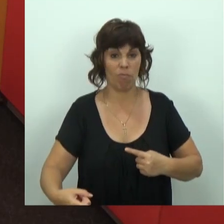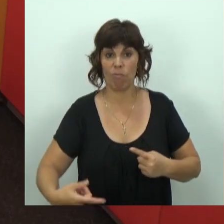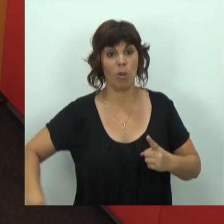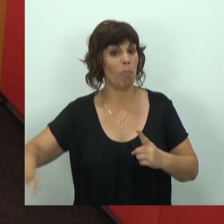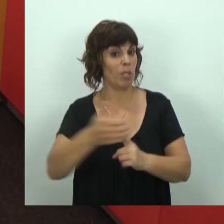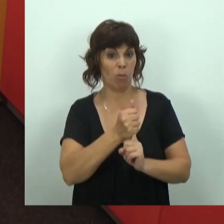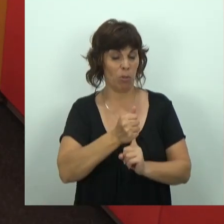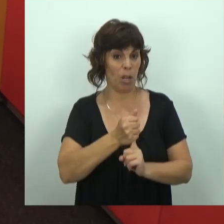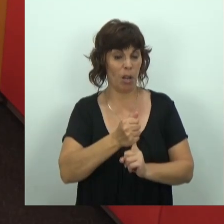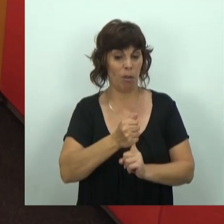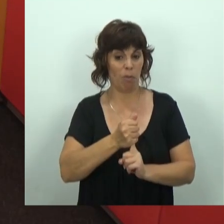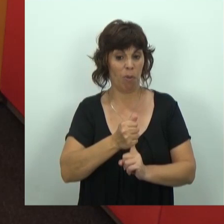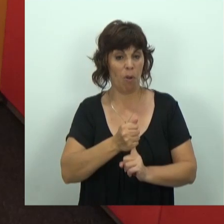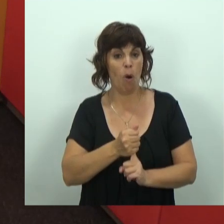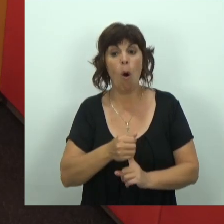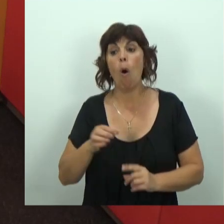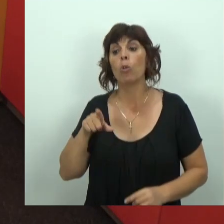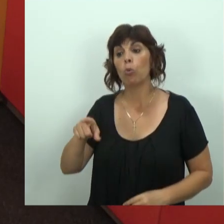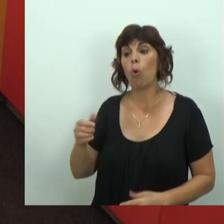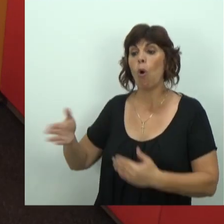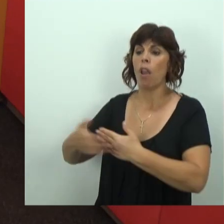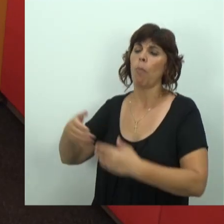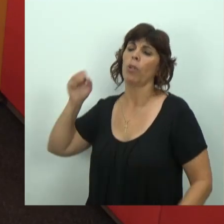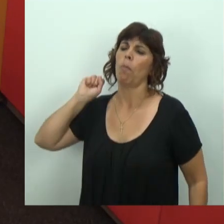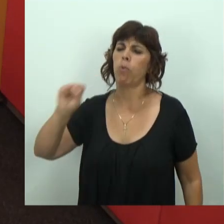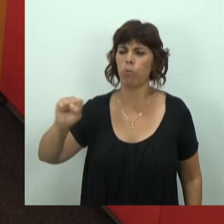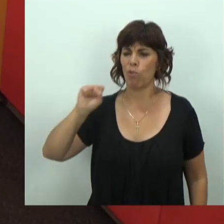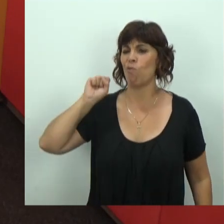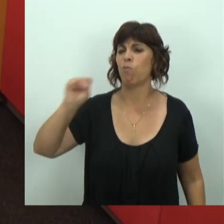qué? Porque antes o después se os abrirá.